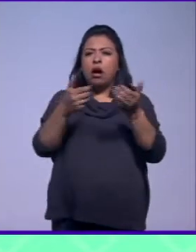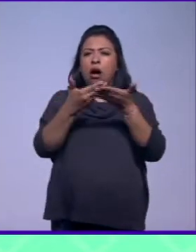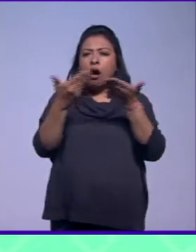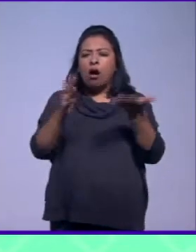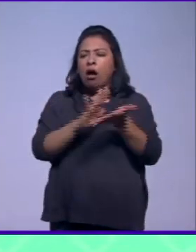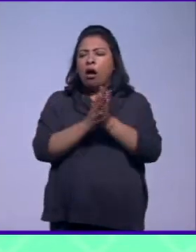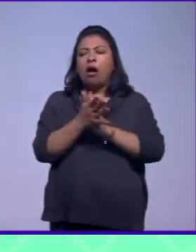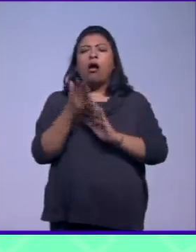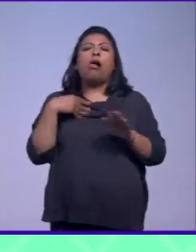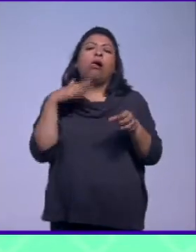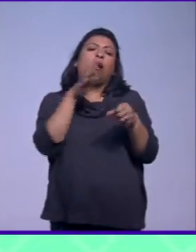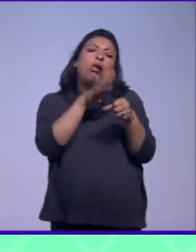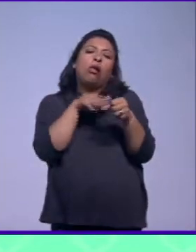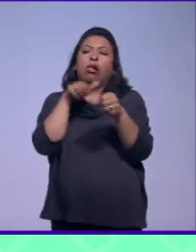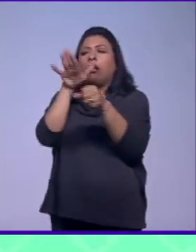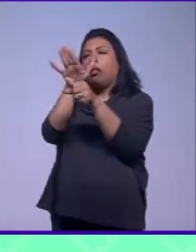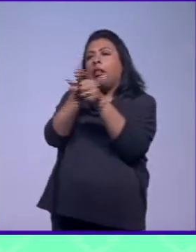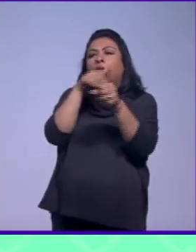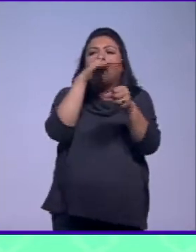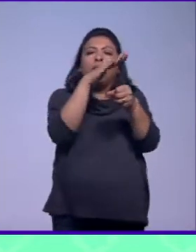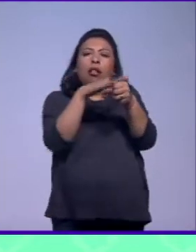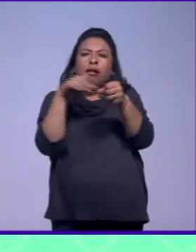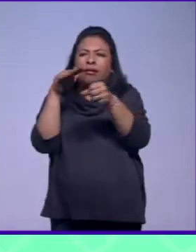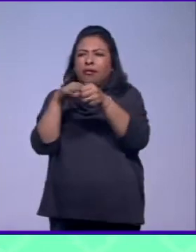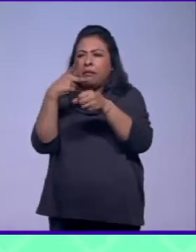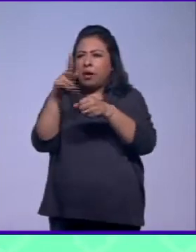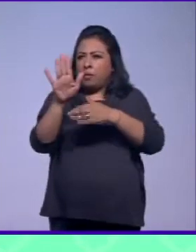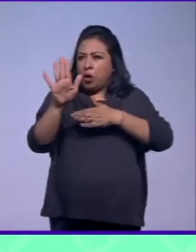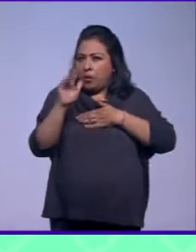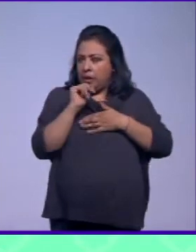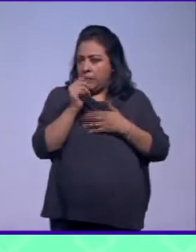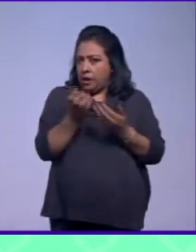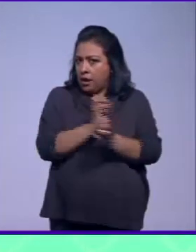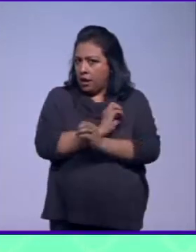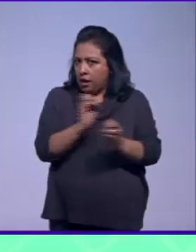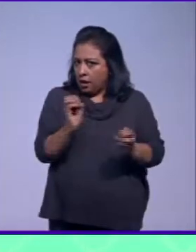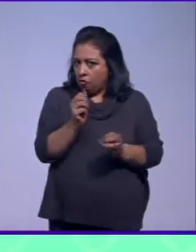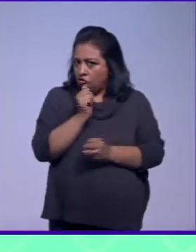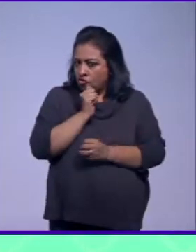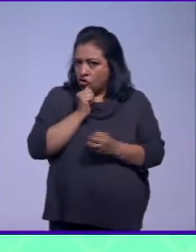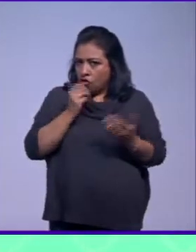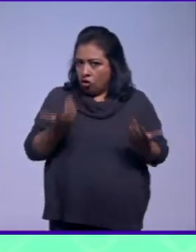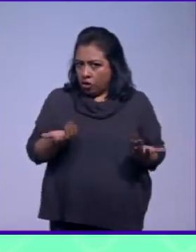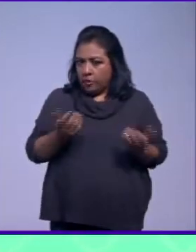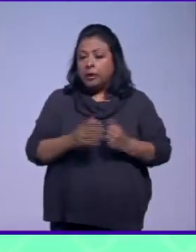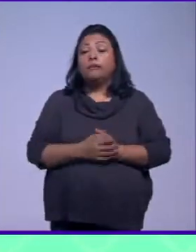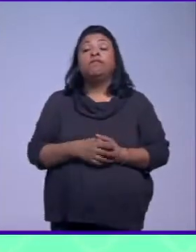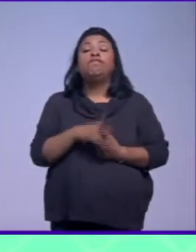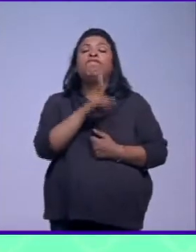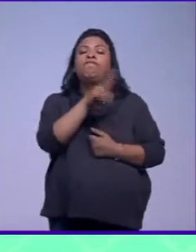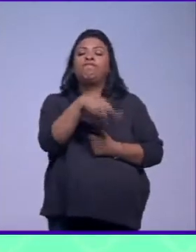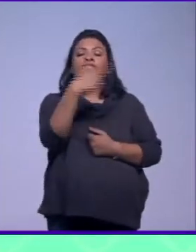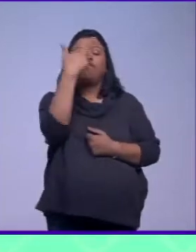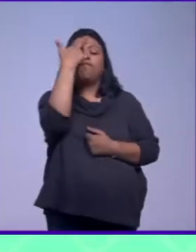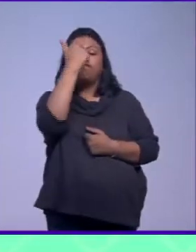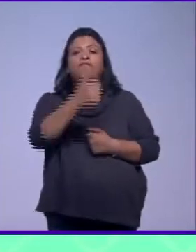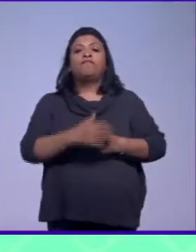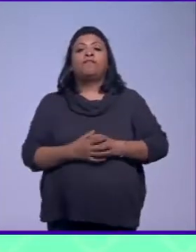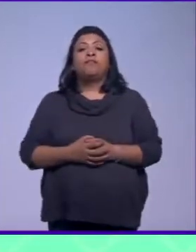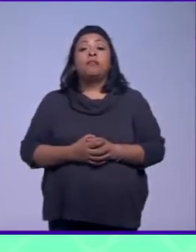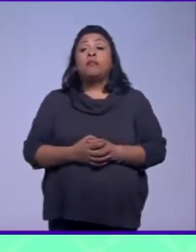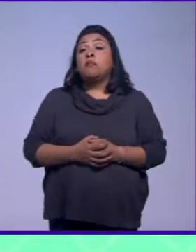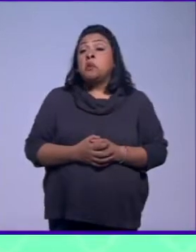halagos de un lado para otro pero todavía no hay promesas de ningún tipo arteras es correcto ni